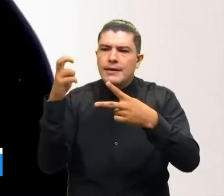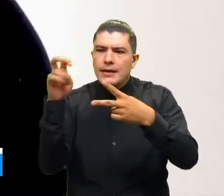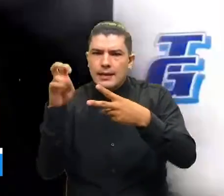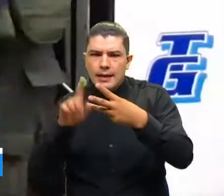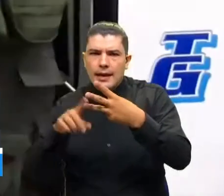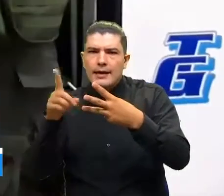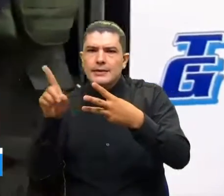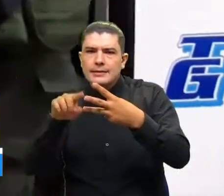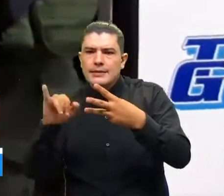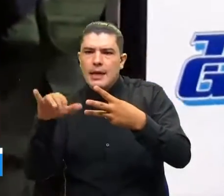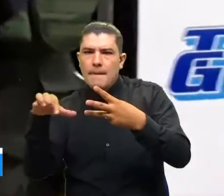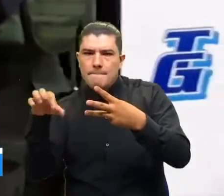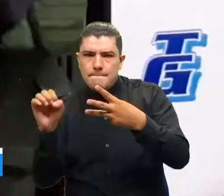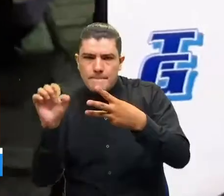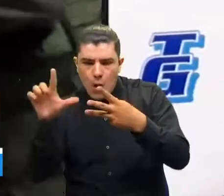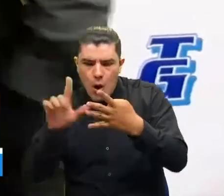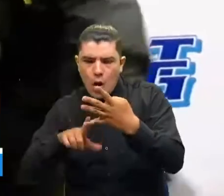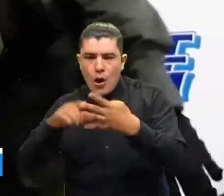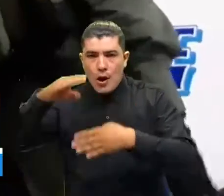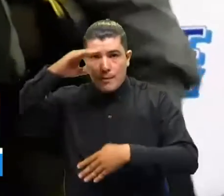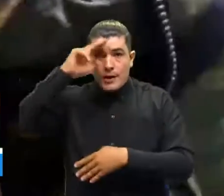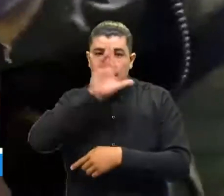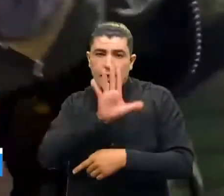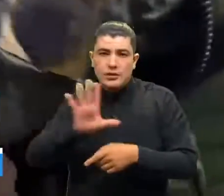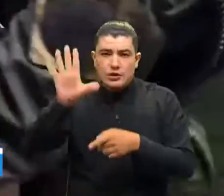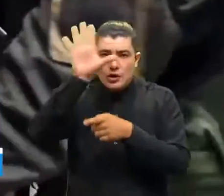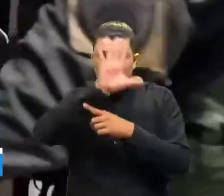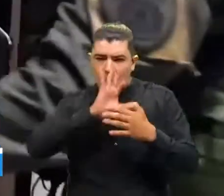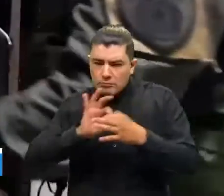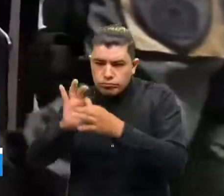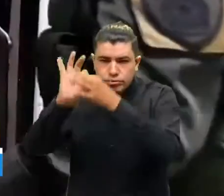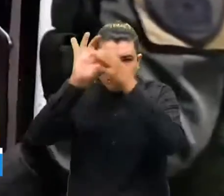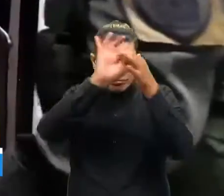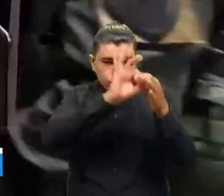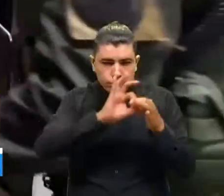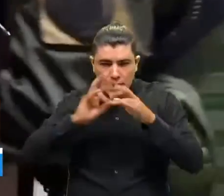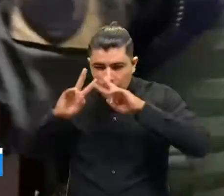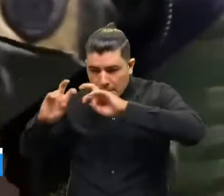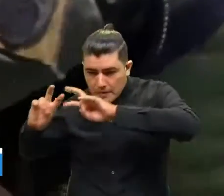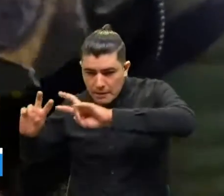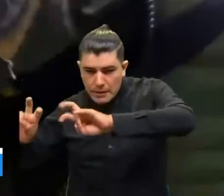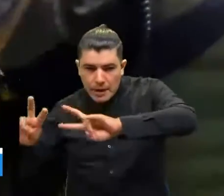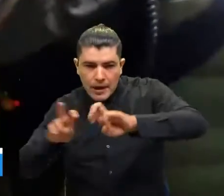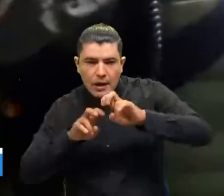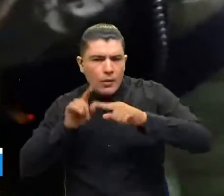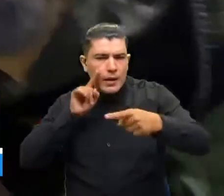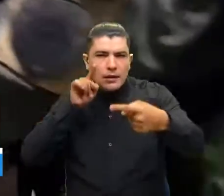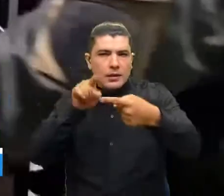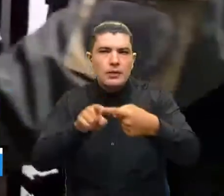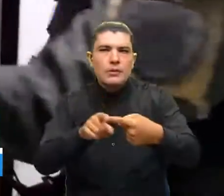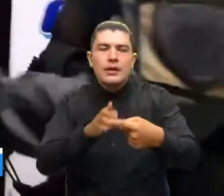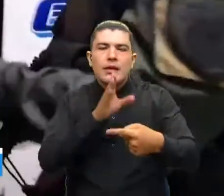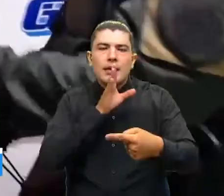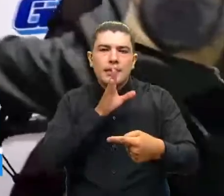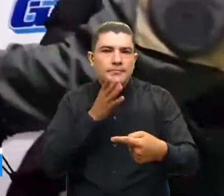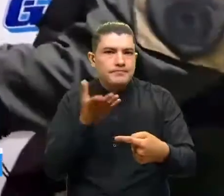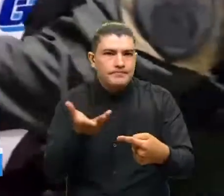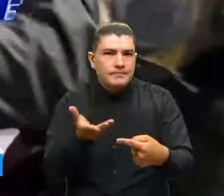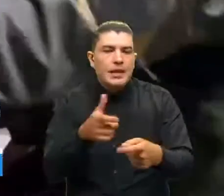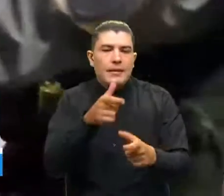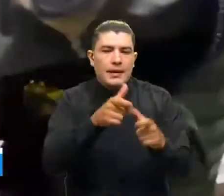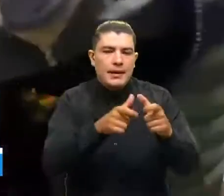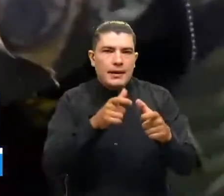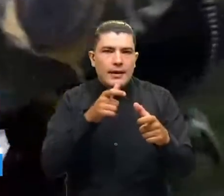de la Policía Nacional, esto conllevando a dar con los autores de